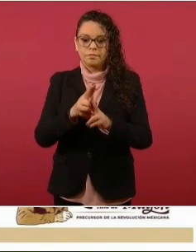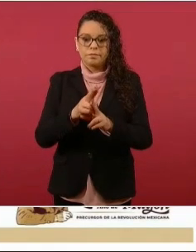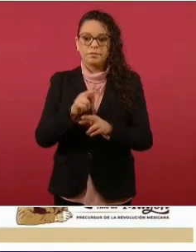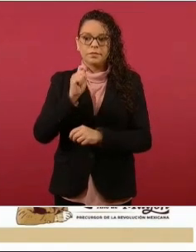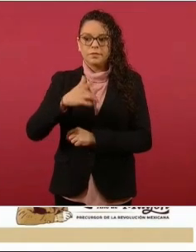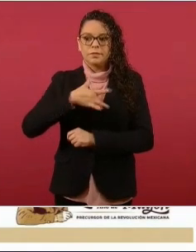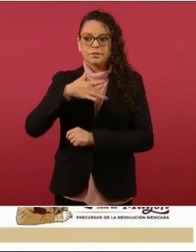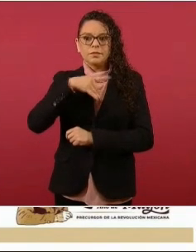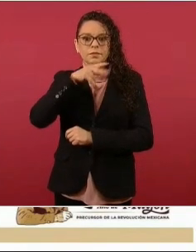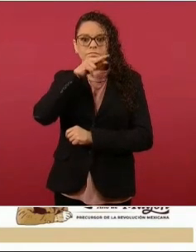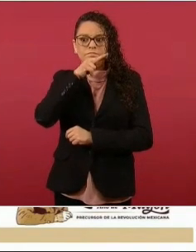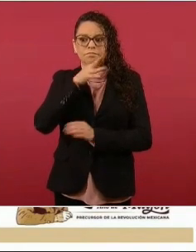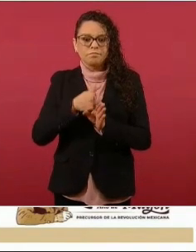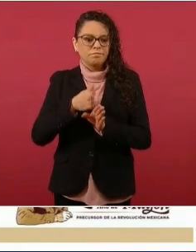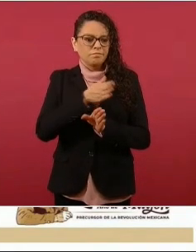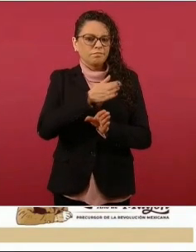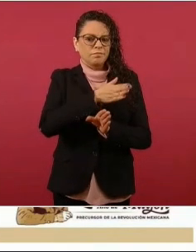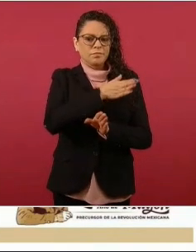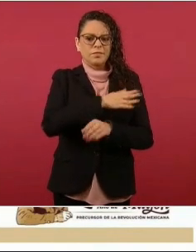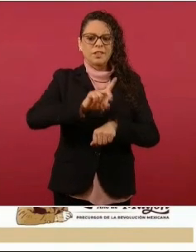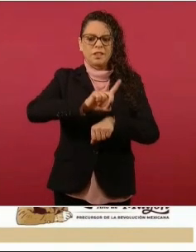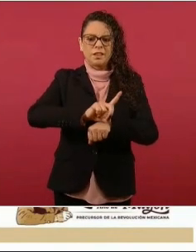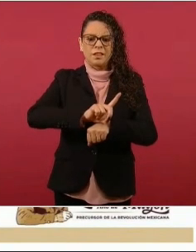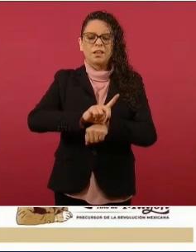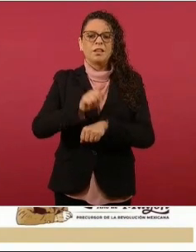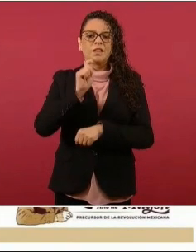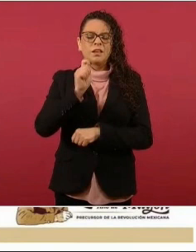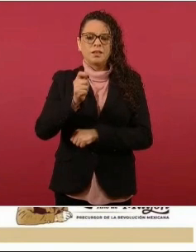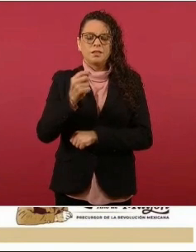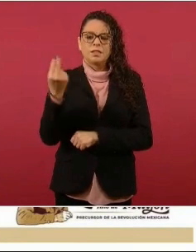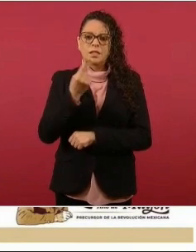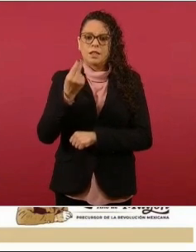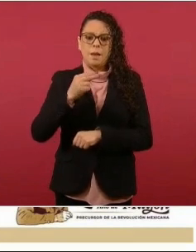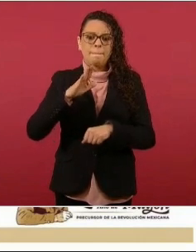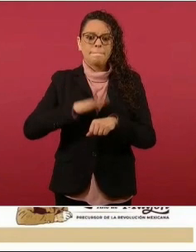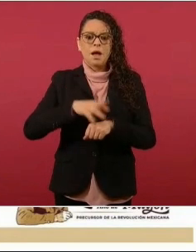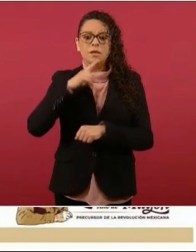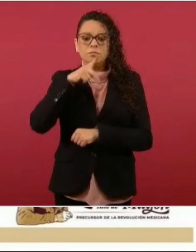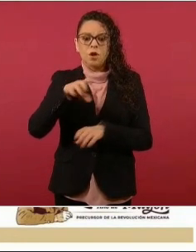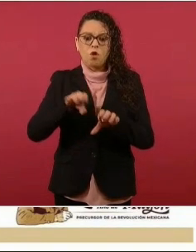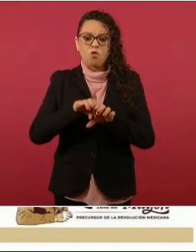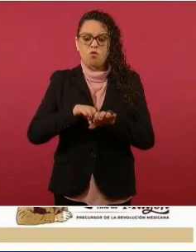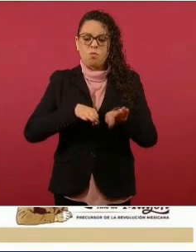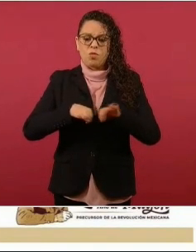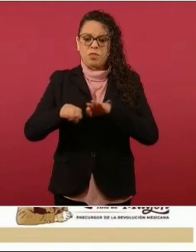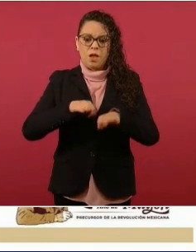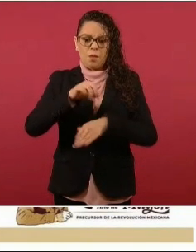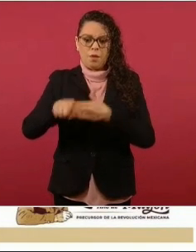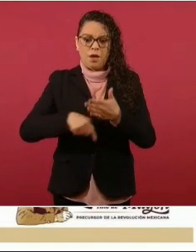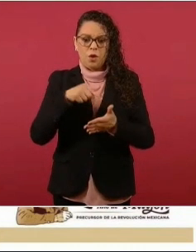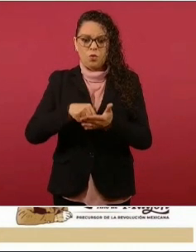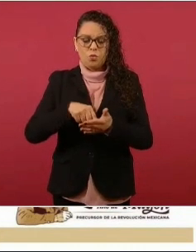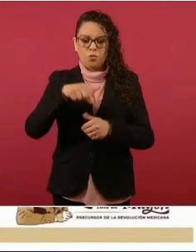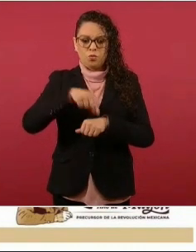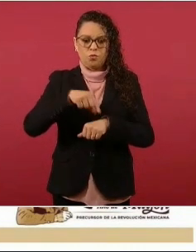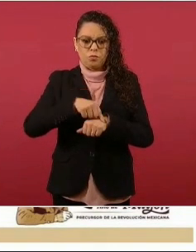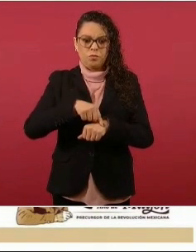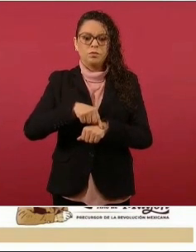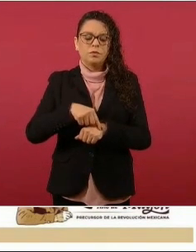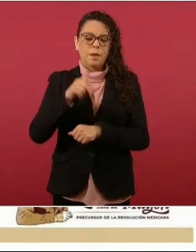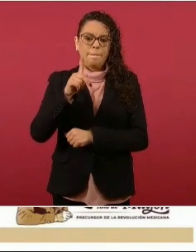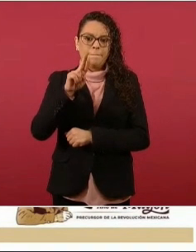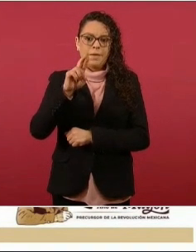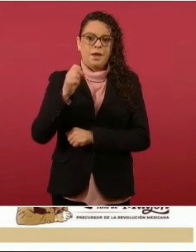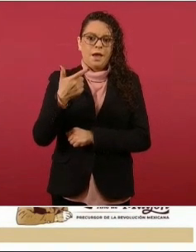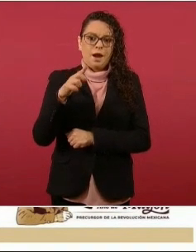en los días anteriores sobre las acciones para la mejora de las condiciones de médicos internos de pregrado y pasantes